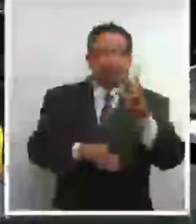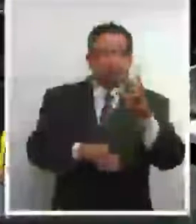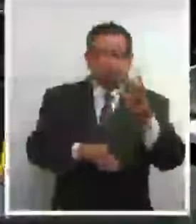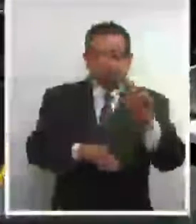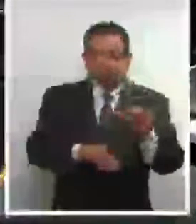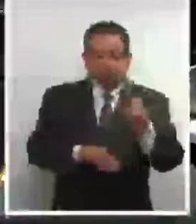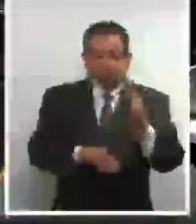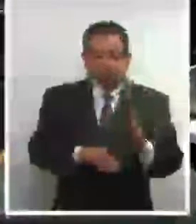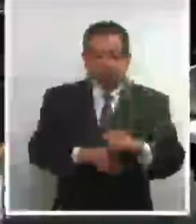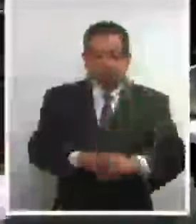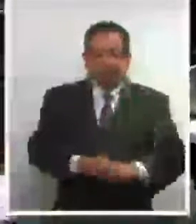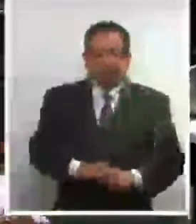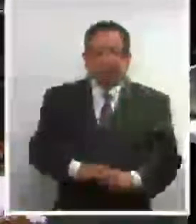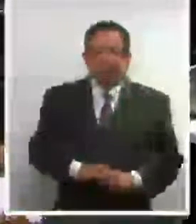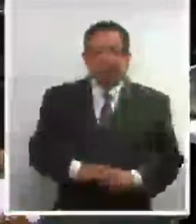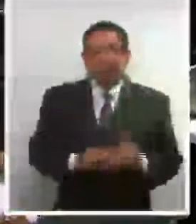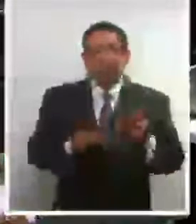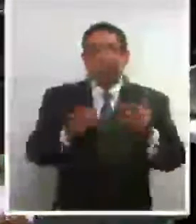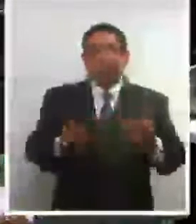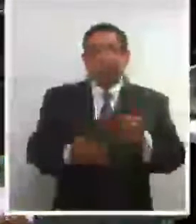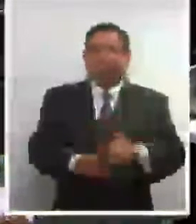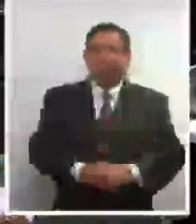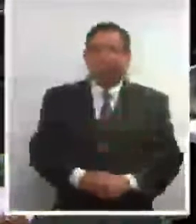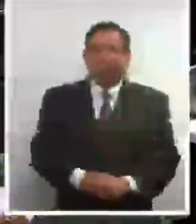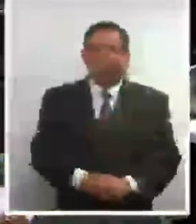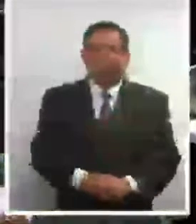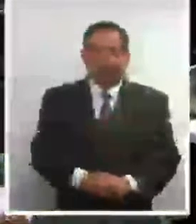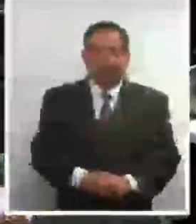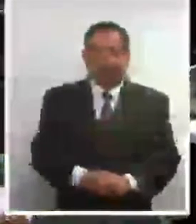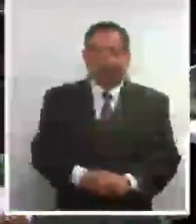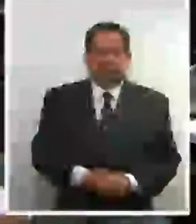incisos A y B. Adelante, diputados.